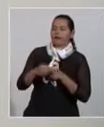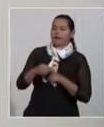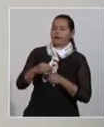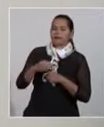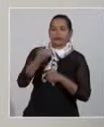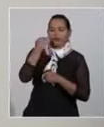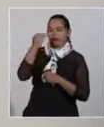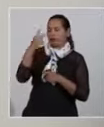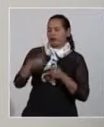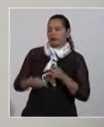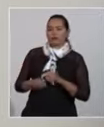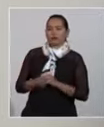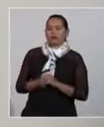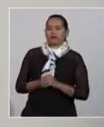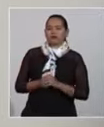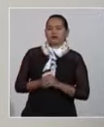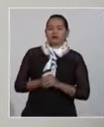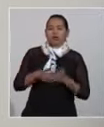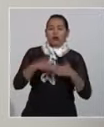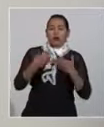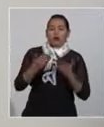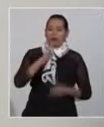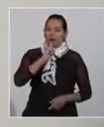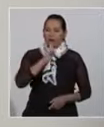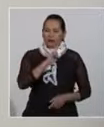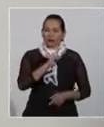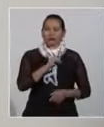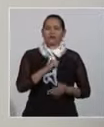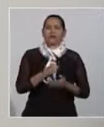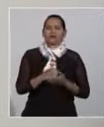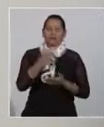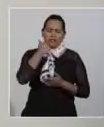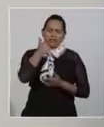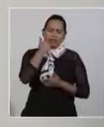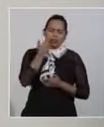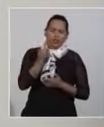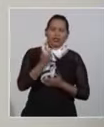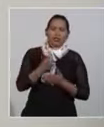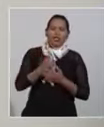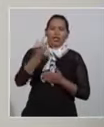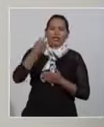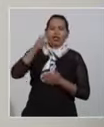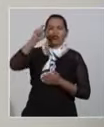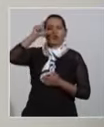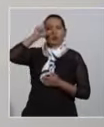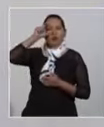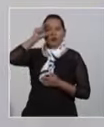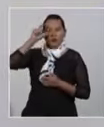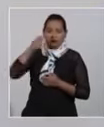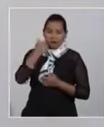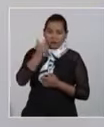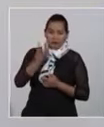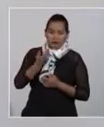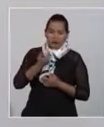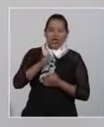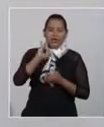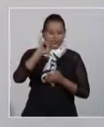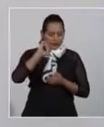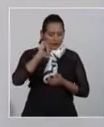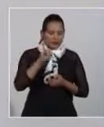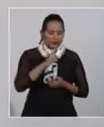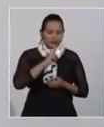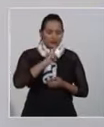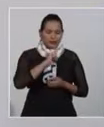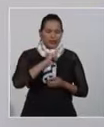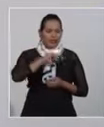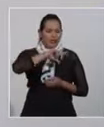tiempo y le damos el derecho de réplica, si así desea tomarlo, el candidato Enrique Doher. Claro que sí, en la contrarréplica